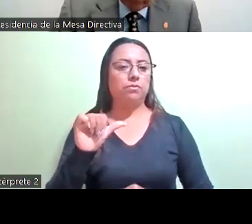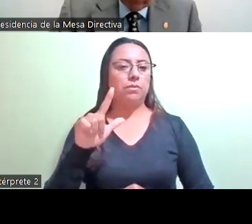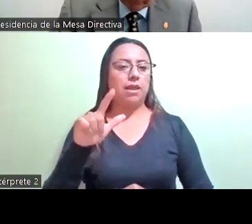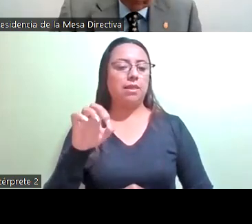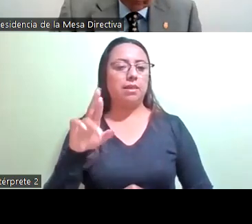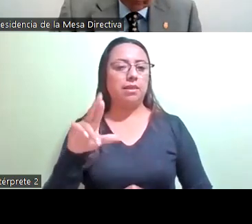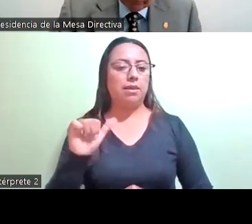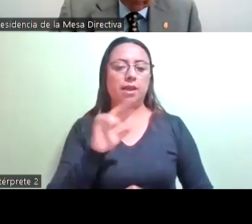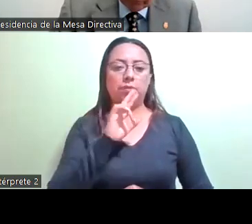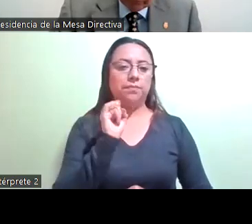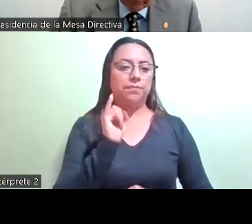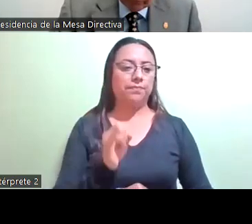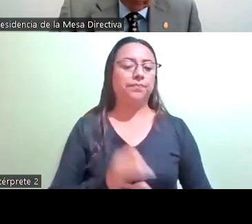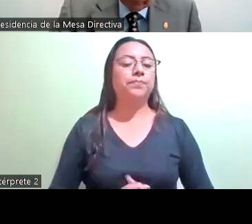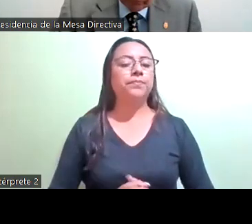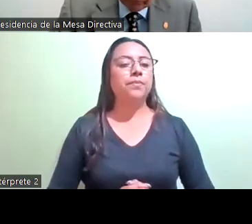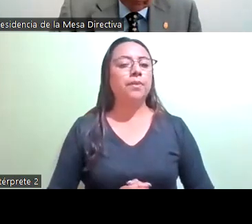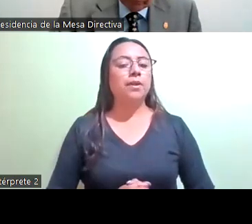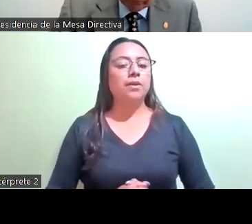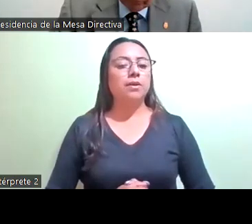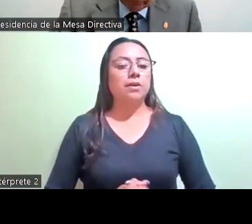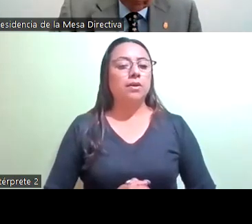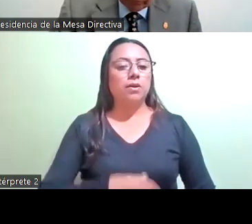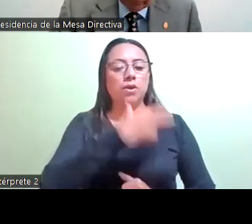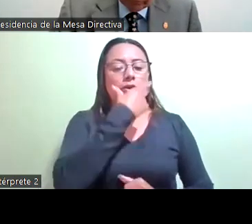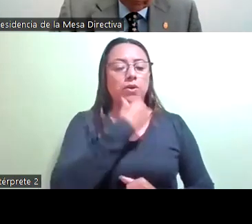García. A favor.